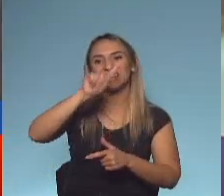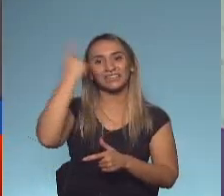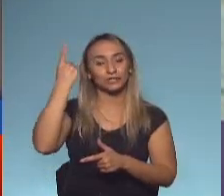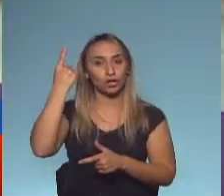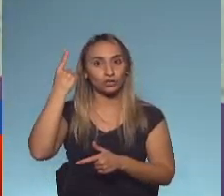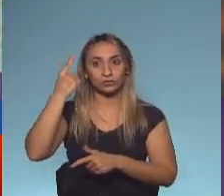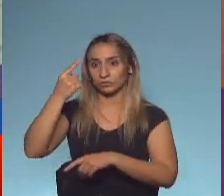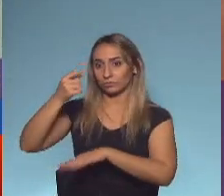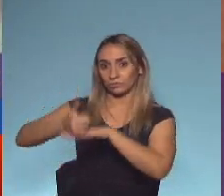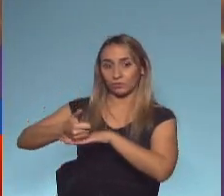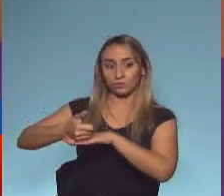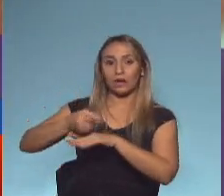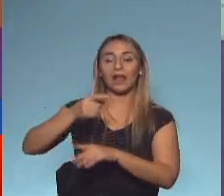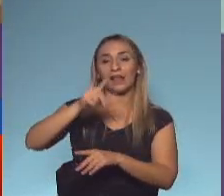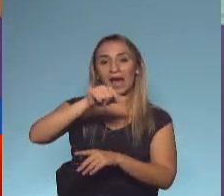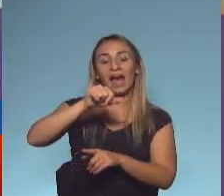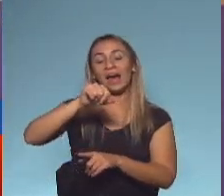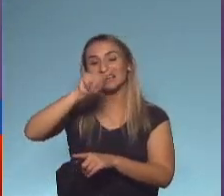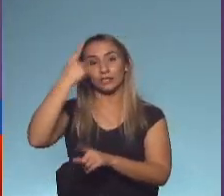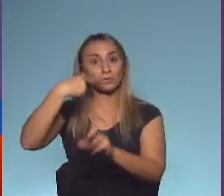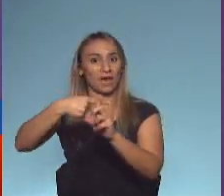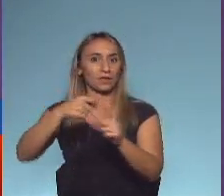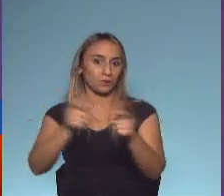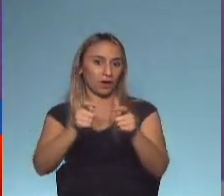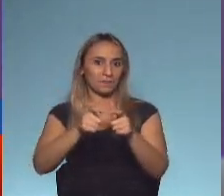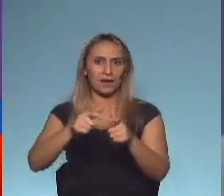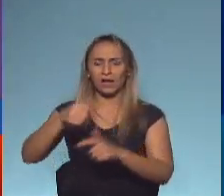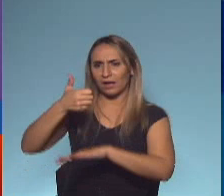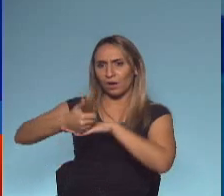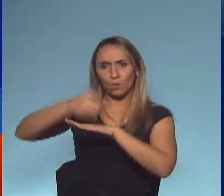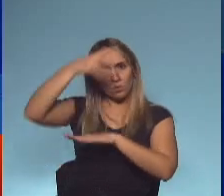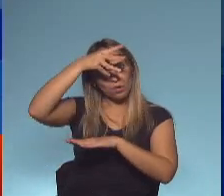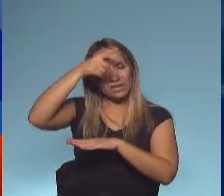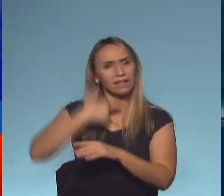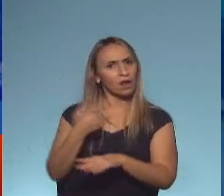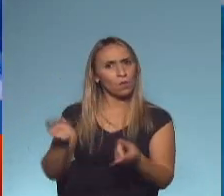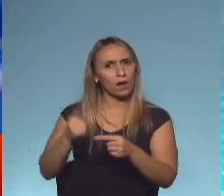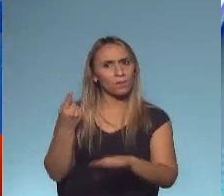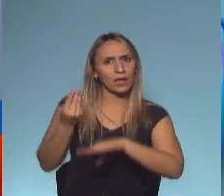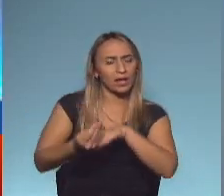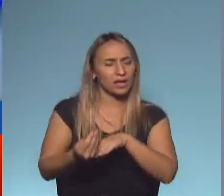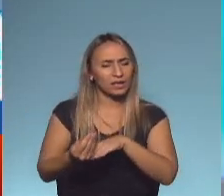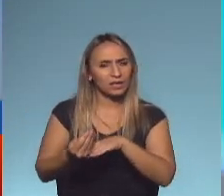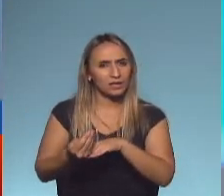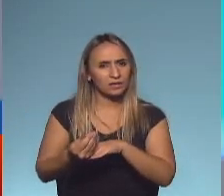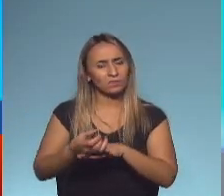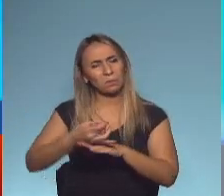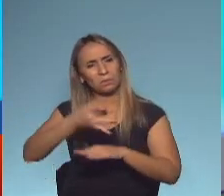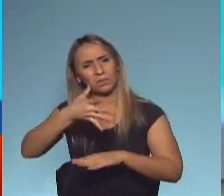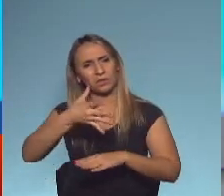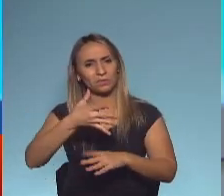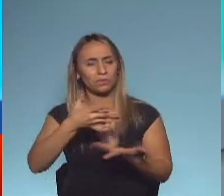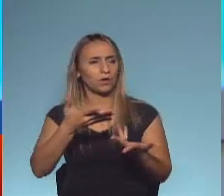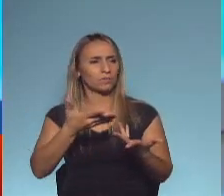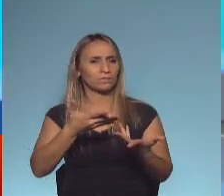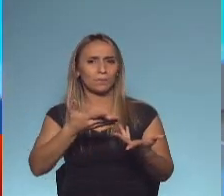decir, sucedió con una funcionaria que quiere volver a ser funcionaria. Con un desprecio a las causas populares, por decirlo de alguna